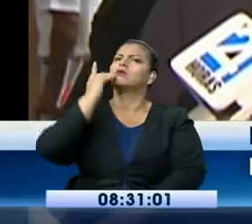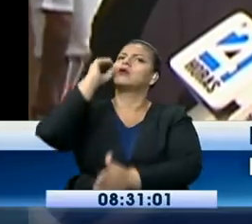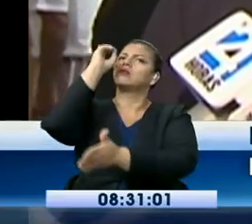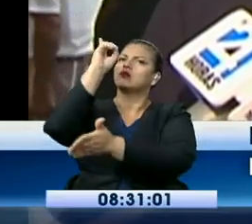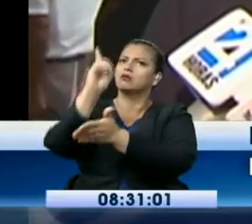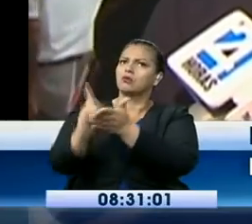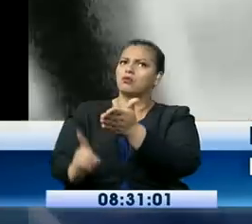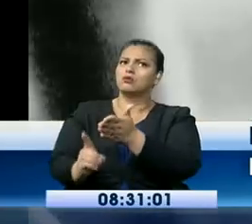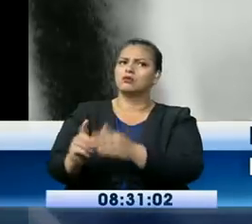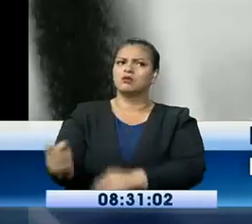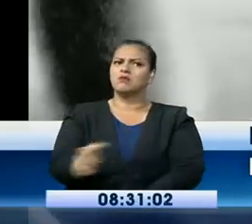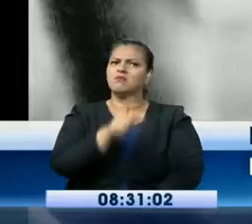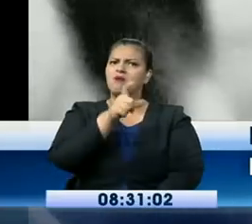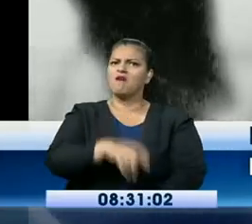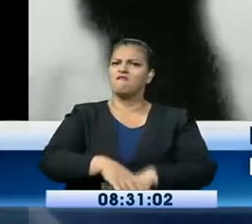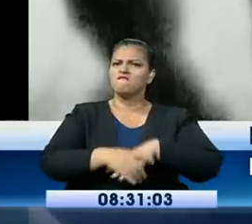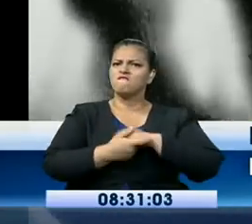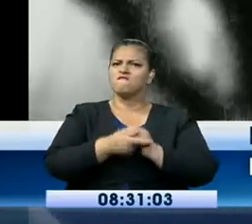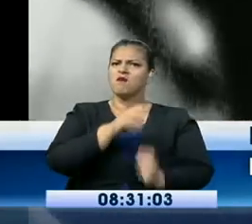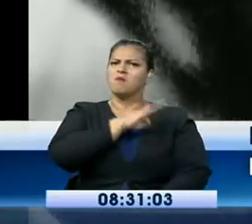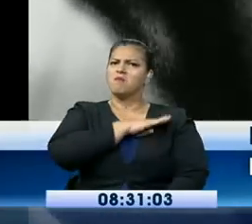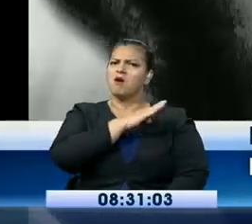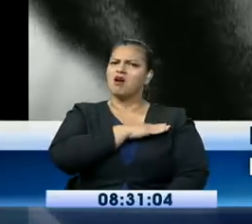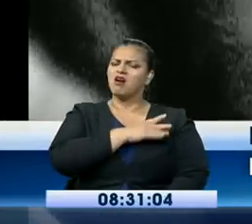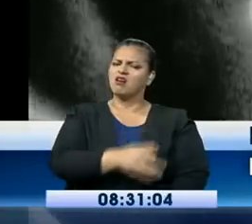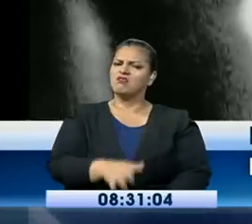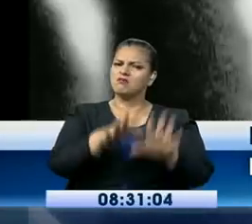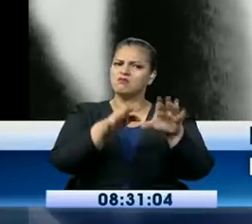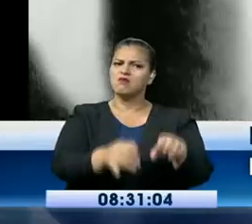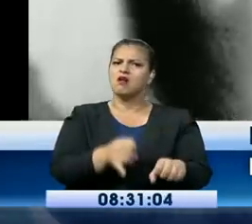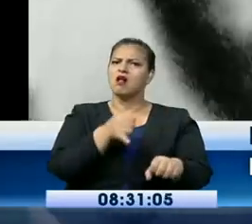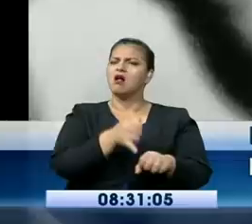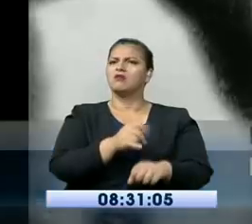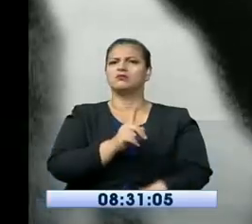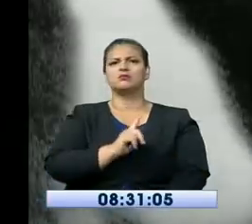inescrupulosas informarse la máquina